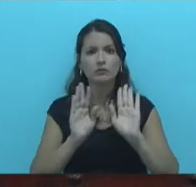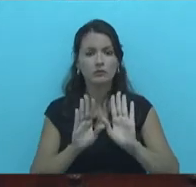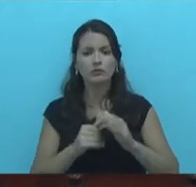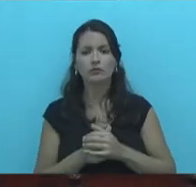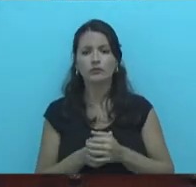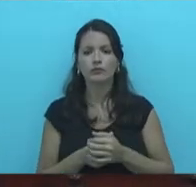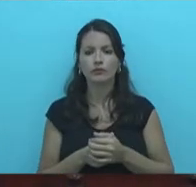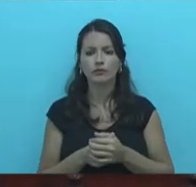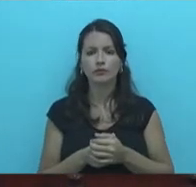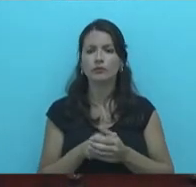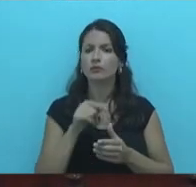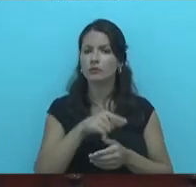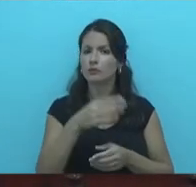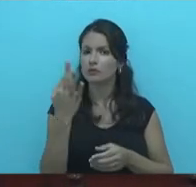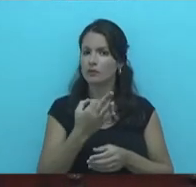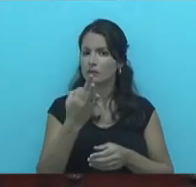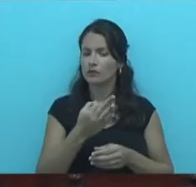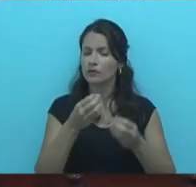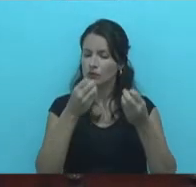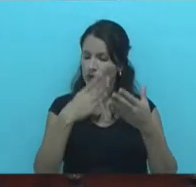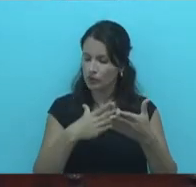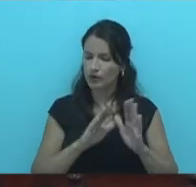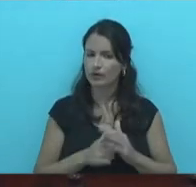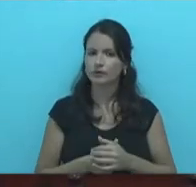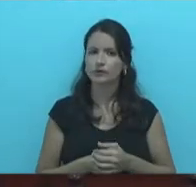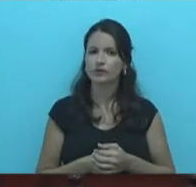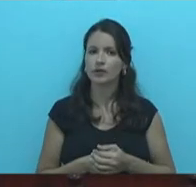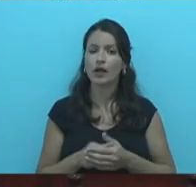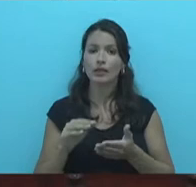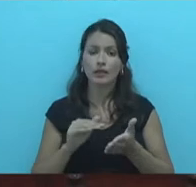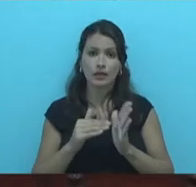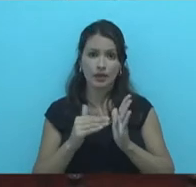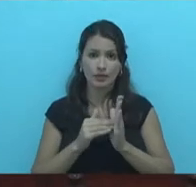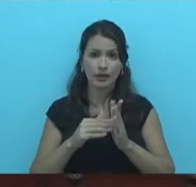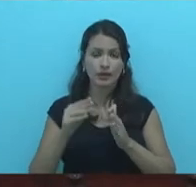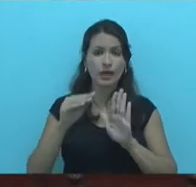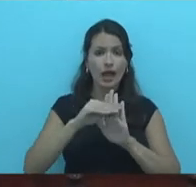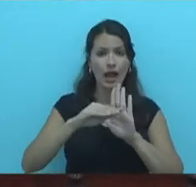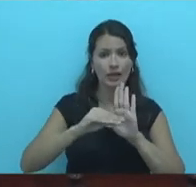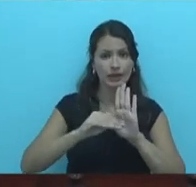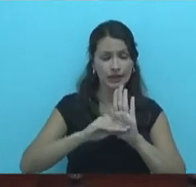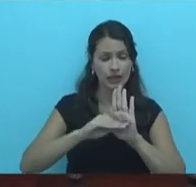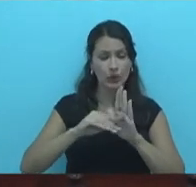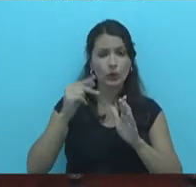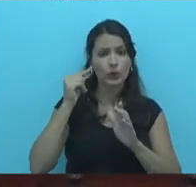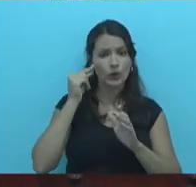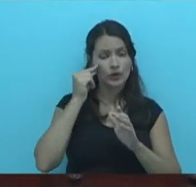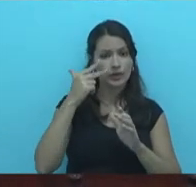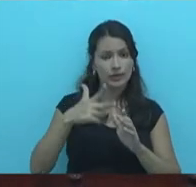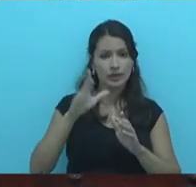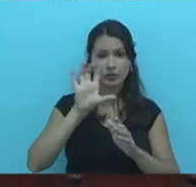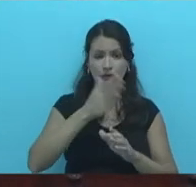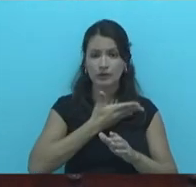y que ésta reúne las calidades exigidas por el artículo 33 de la Constitución de la provincia, como así que no se han